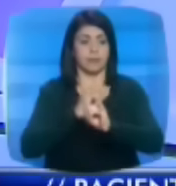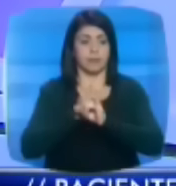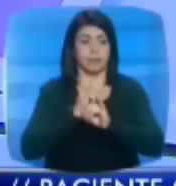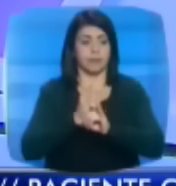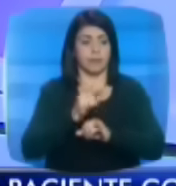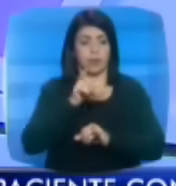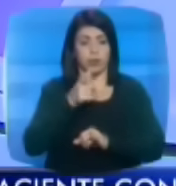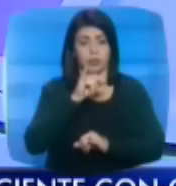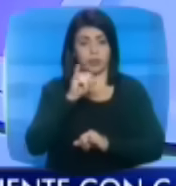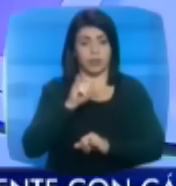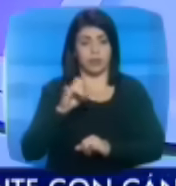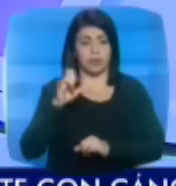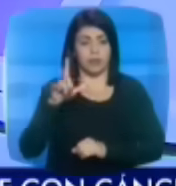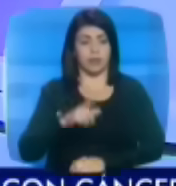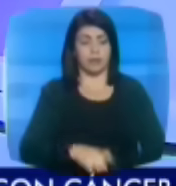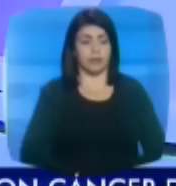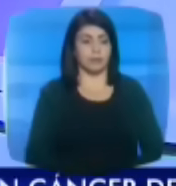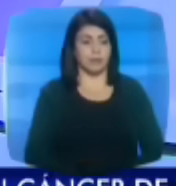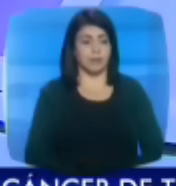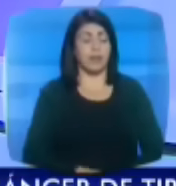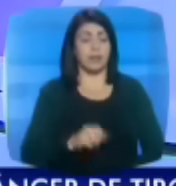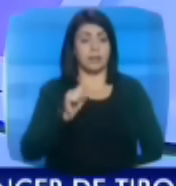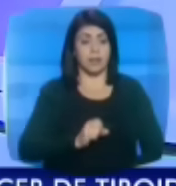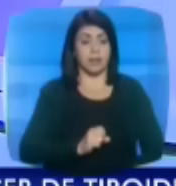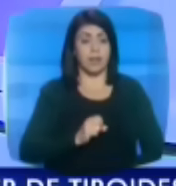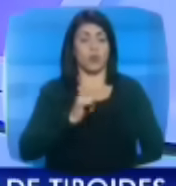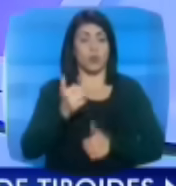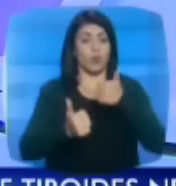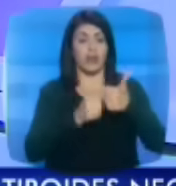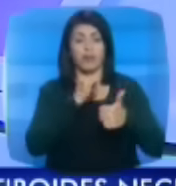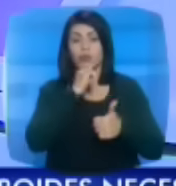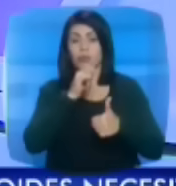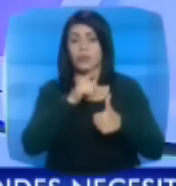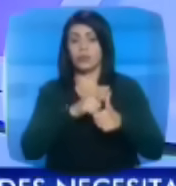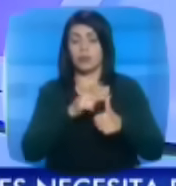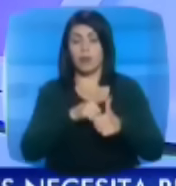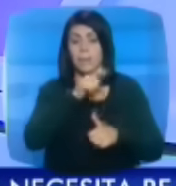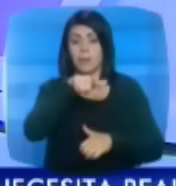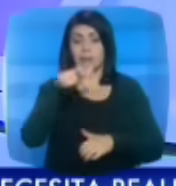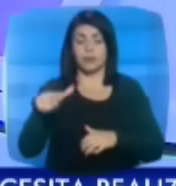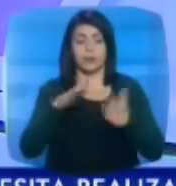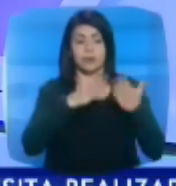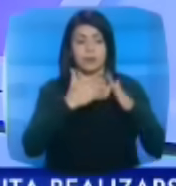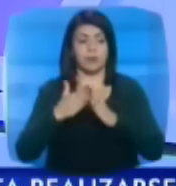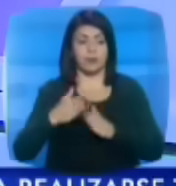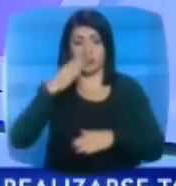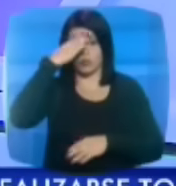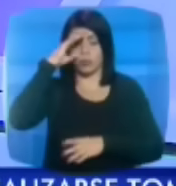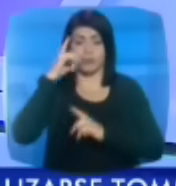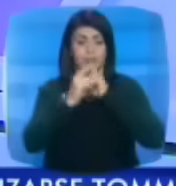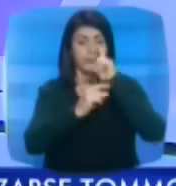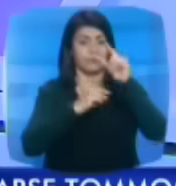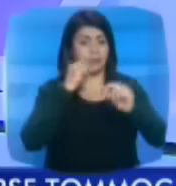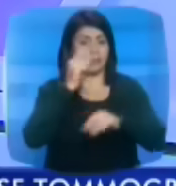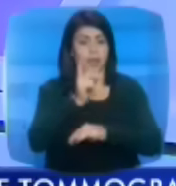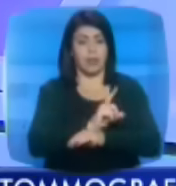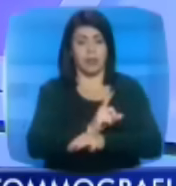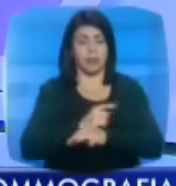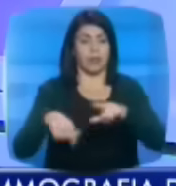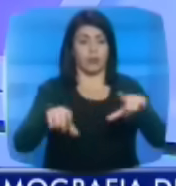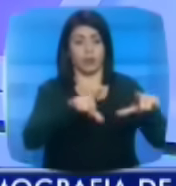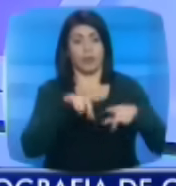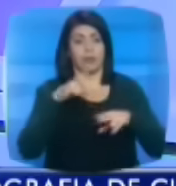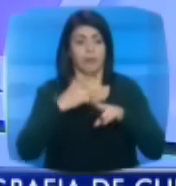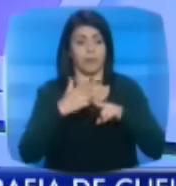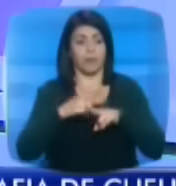acontecer internacional con Giselle Movallet. Así es, muchachos, entre ellos tendremos que habitantes de Cuba evacúan masivamente las zonas